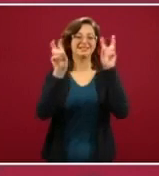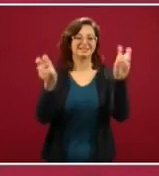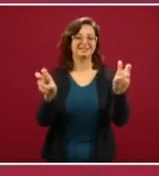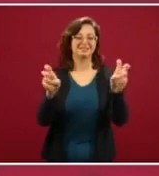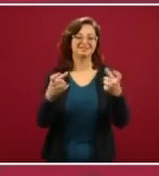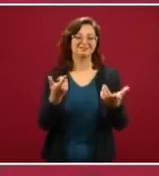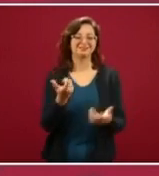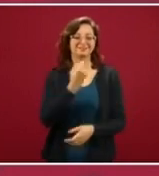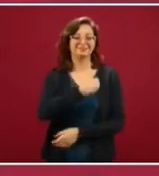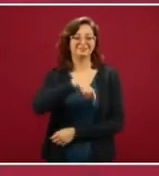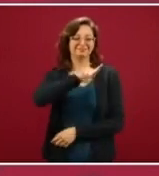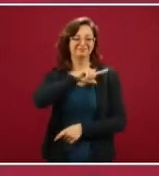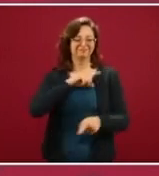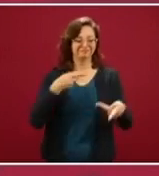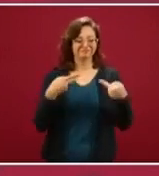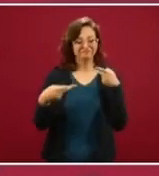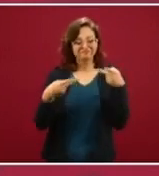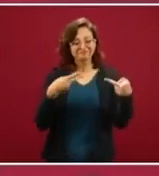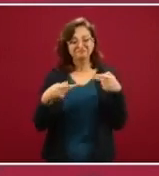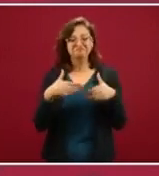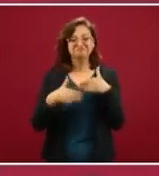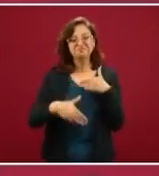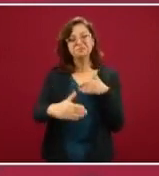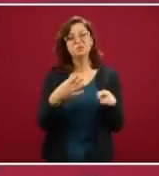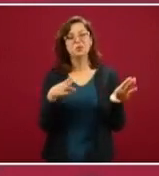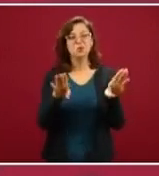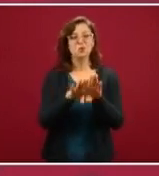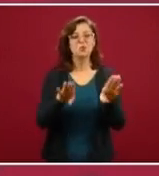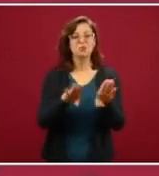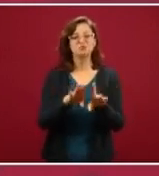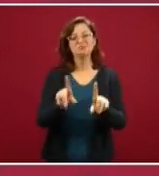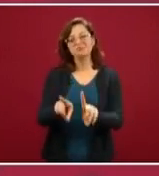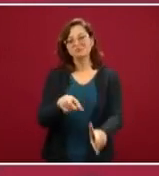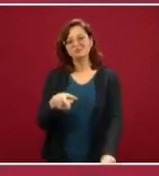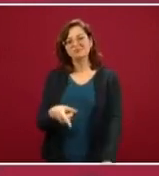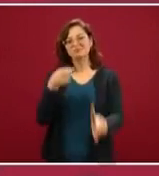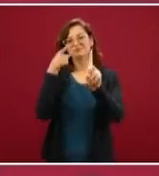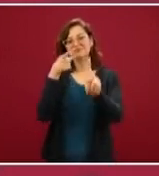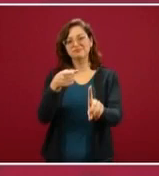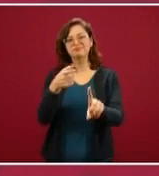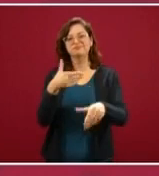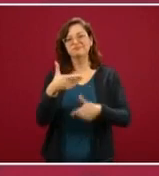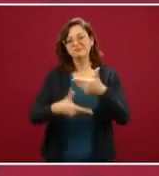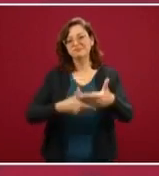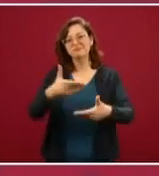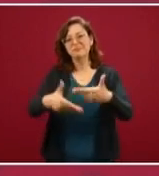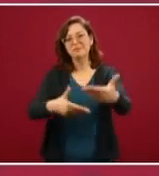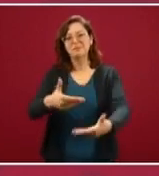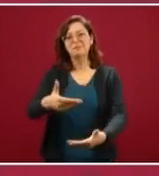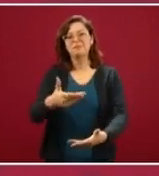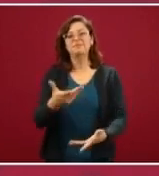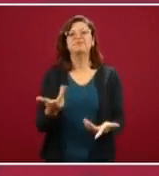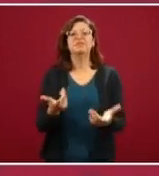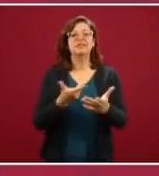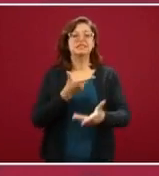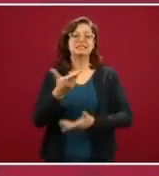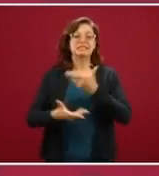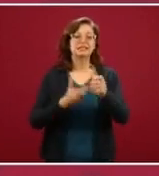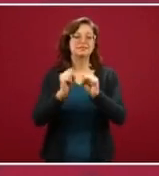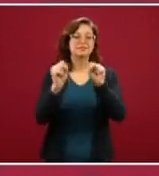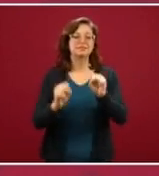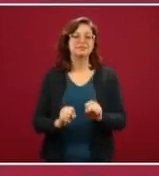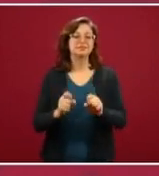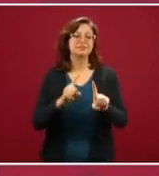salud, cómo vamos en este propósito de mejorar los servicios